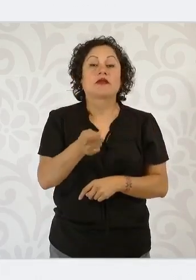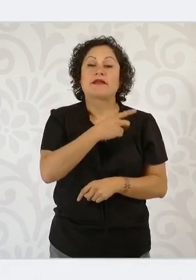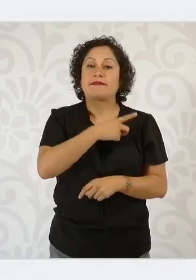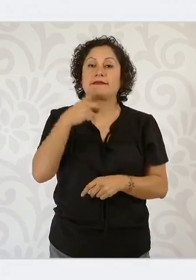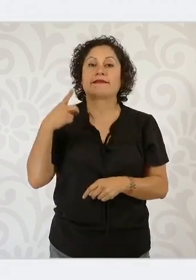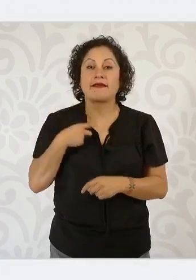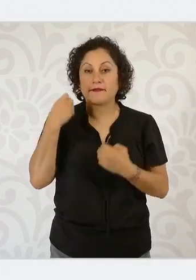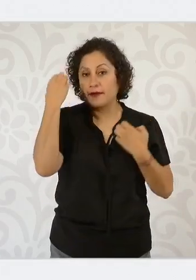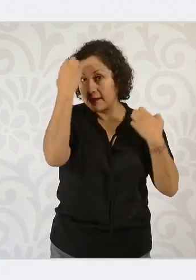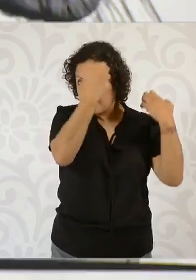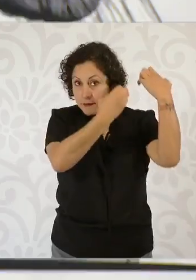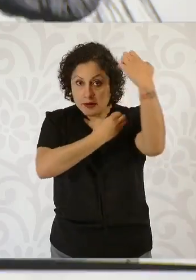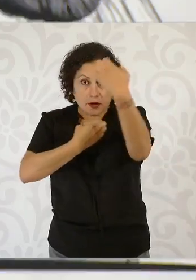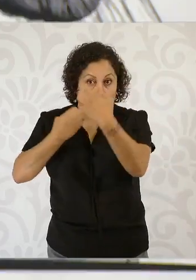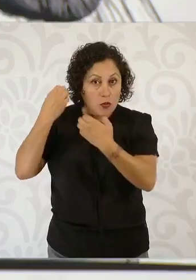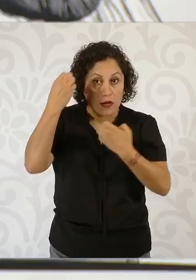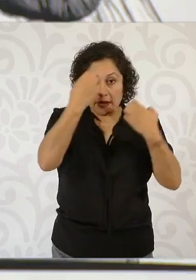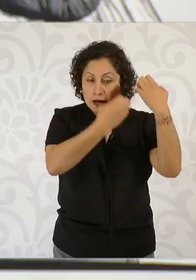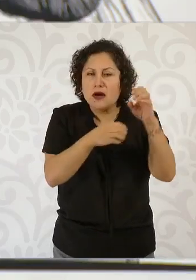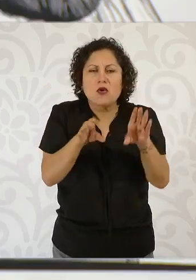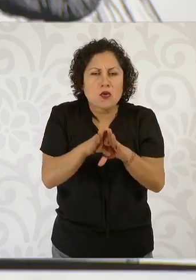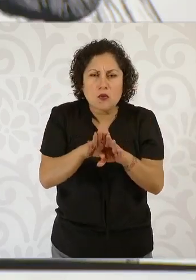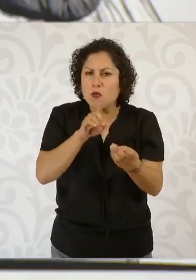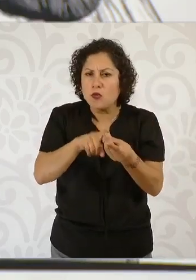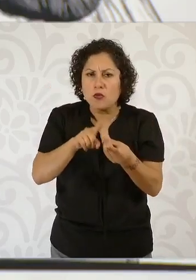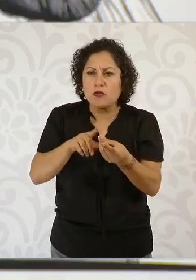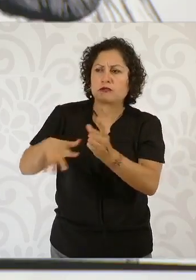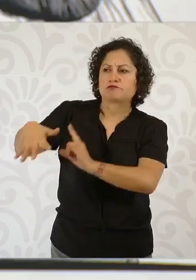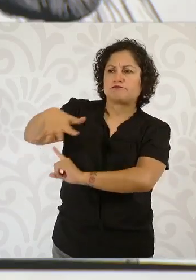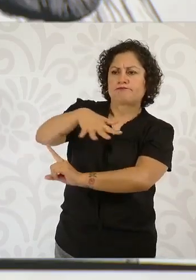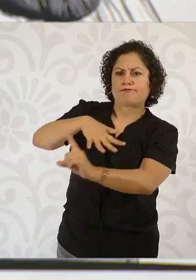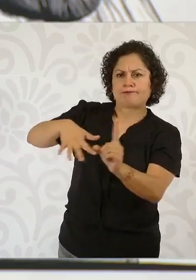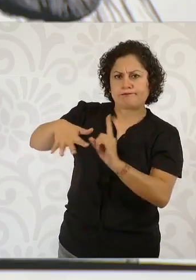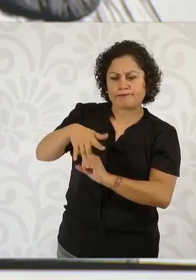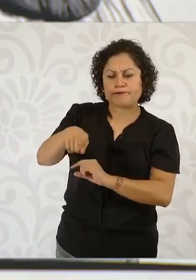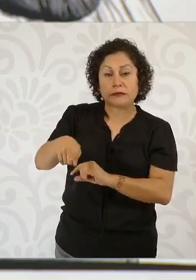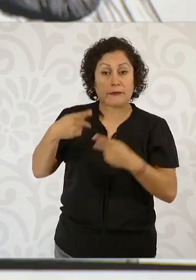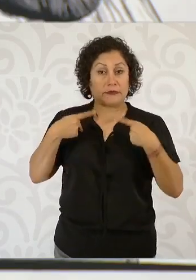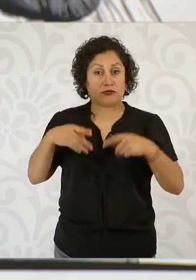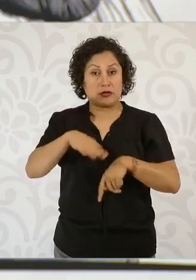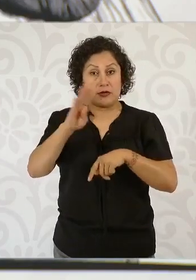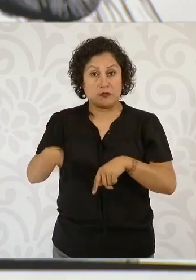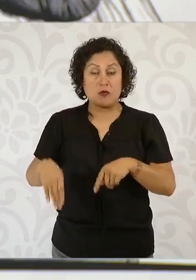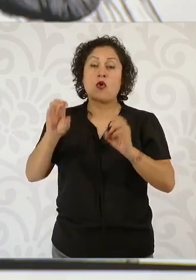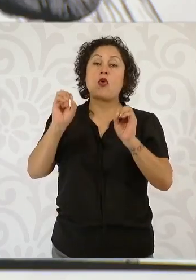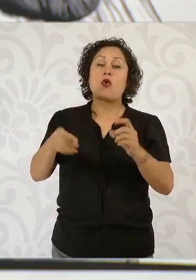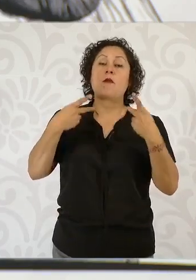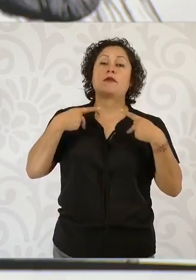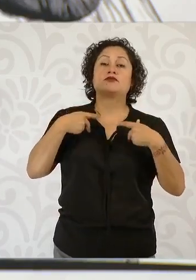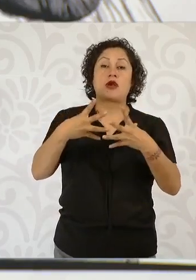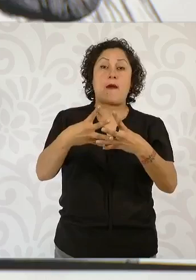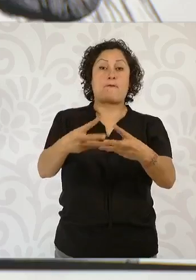contexto. ¿En qué contexto desaparece una persona? Si estuvo vinculado con un